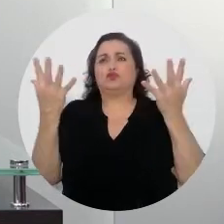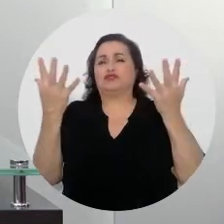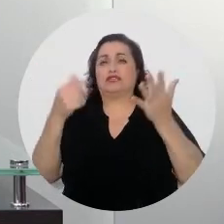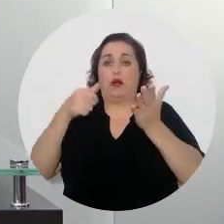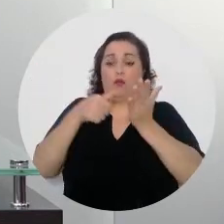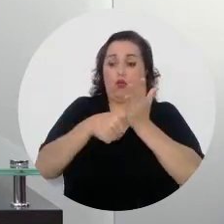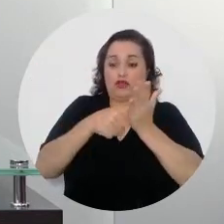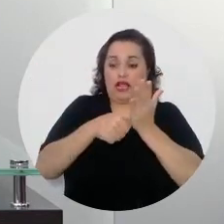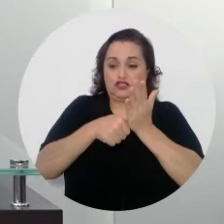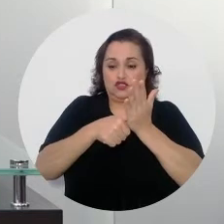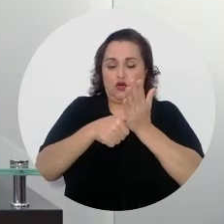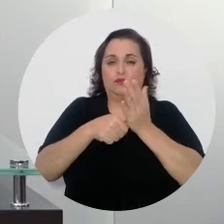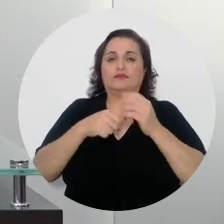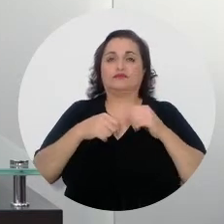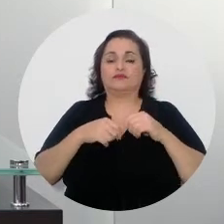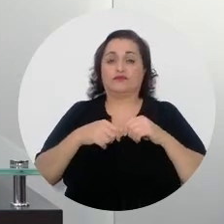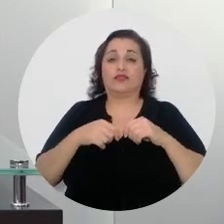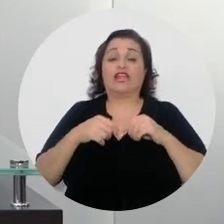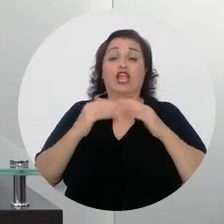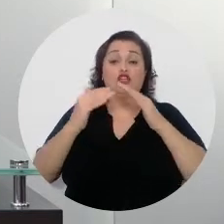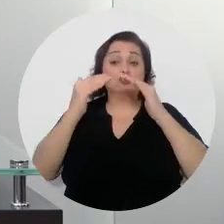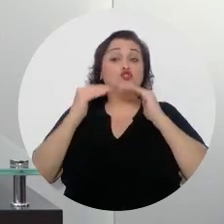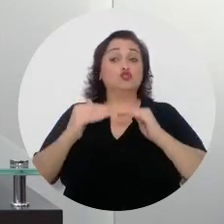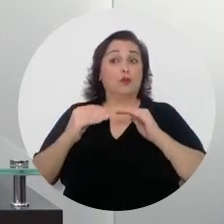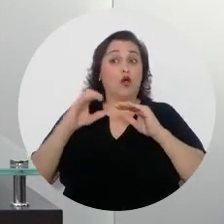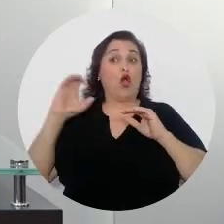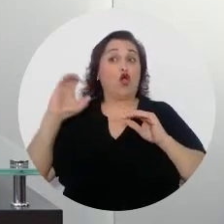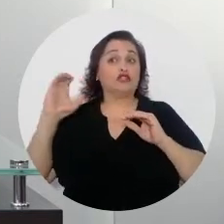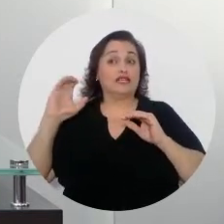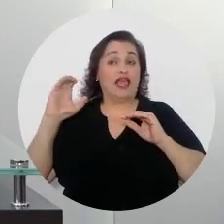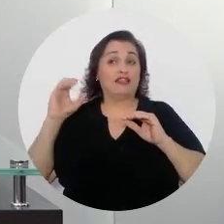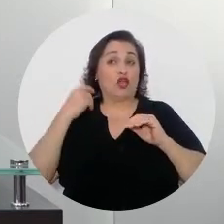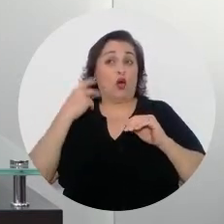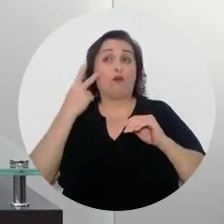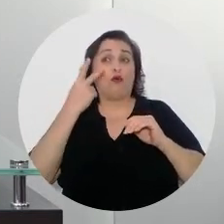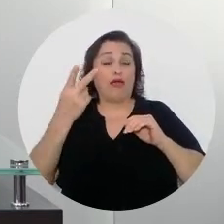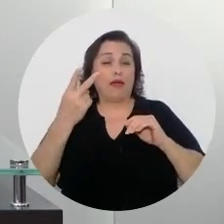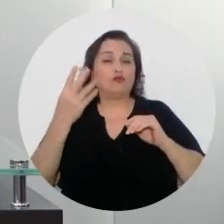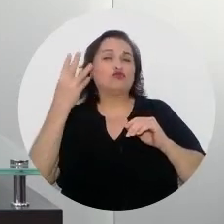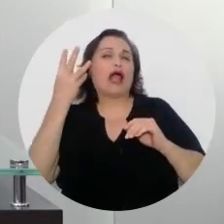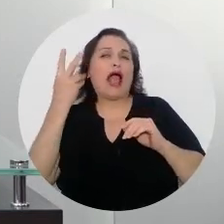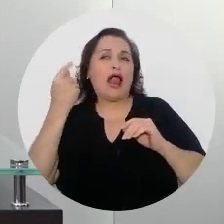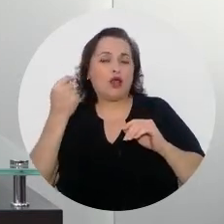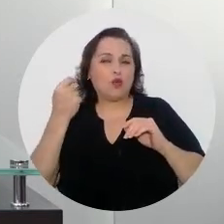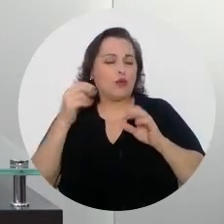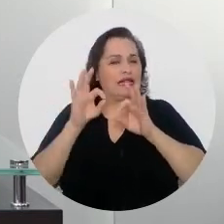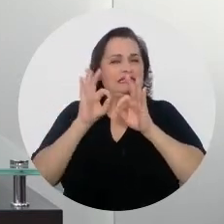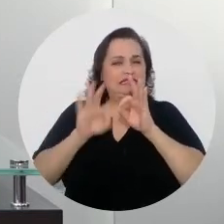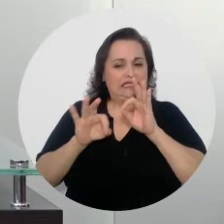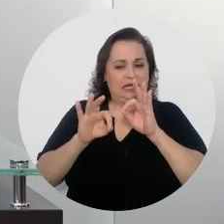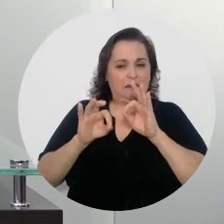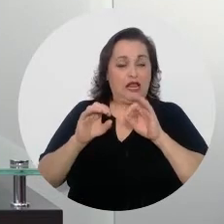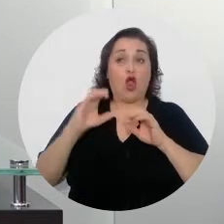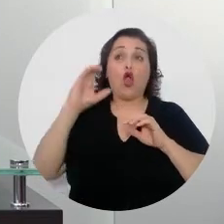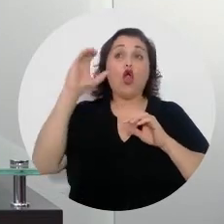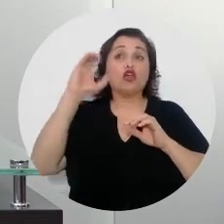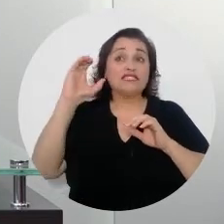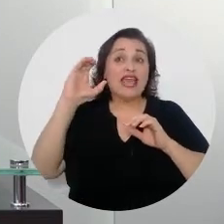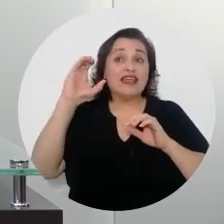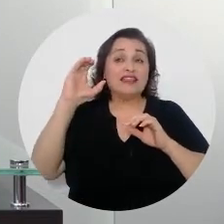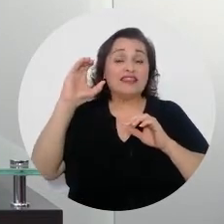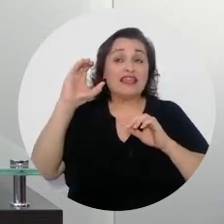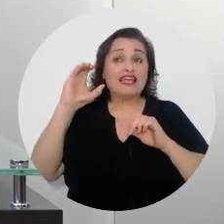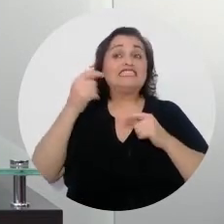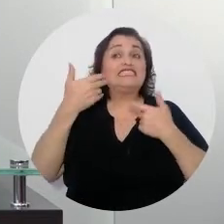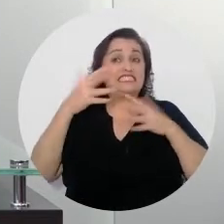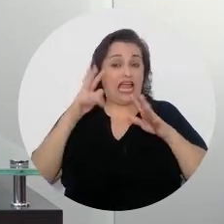votación fue muy pequeña. El subcociente, como vemos, es muy simple calcularlo, es únicamente el